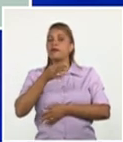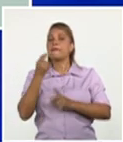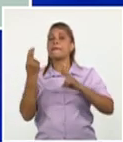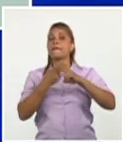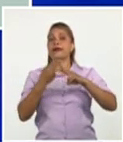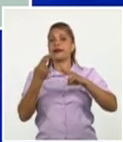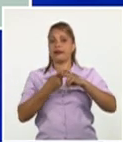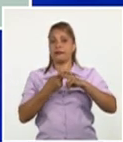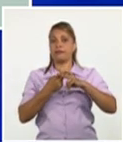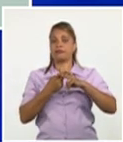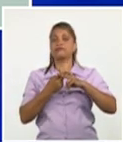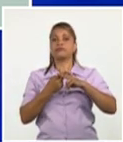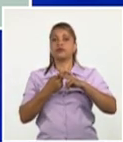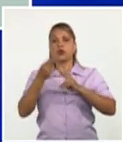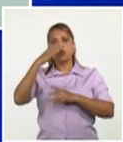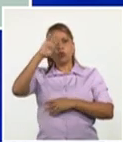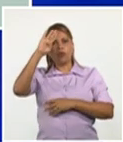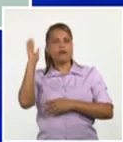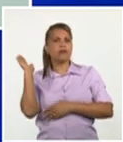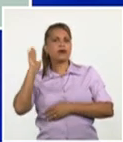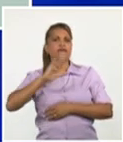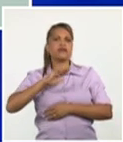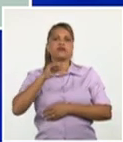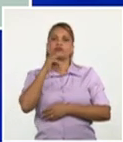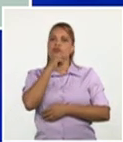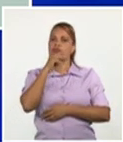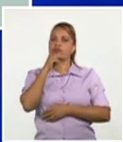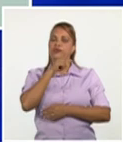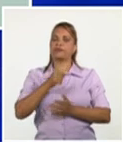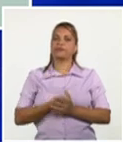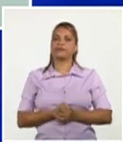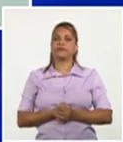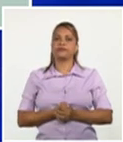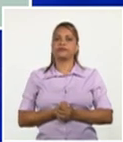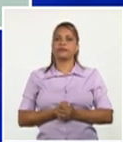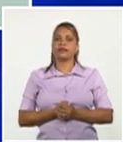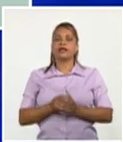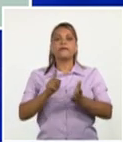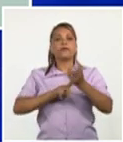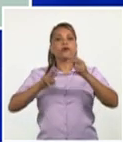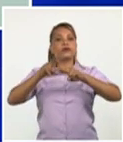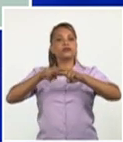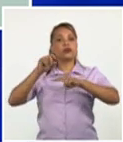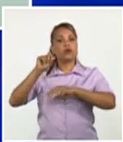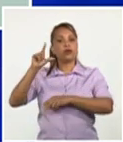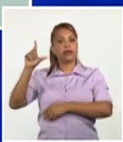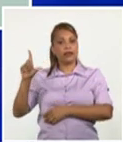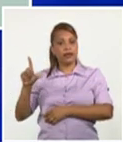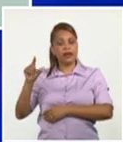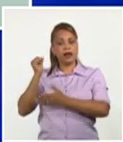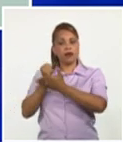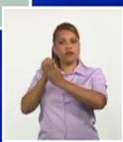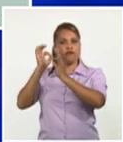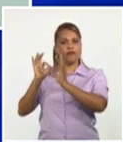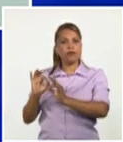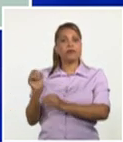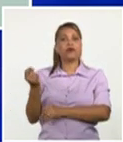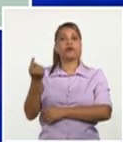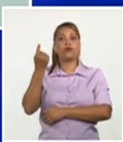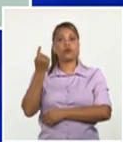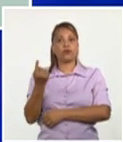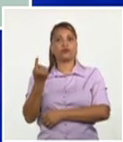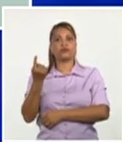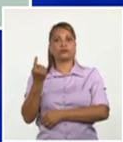un viajero cubano procedente de Rusia. Y en Holguín se confirma 1 caso importado